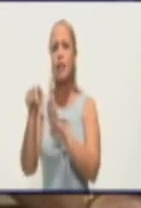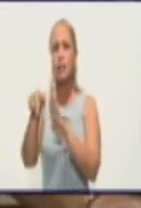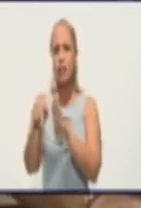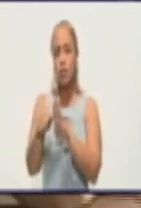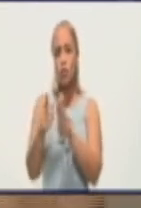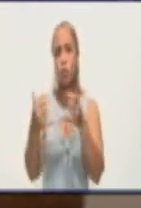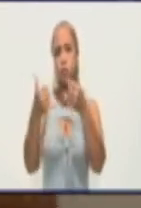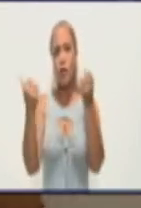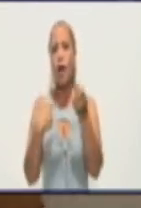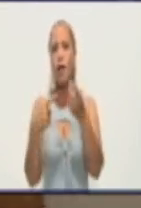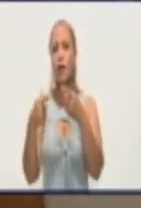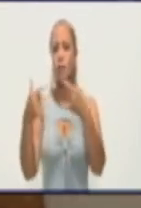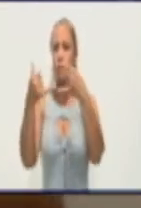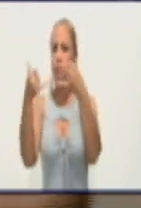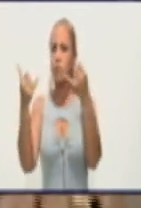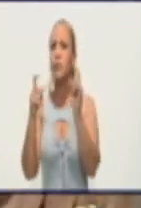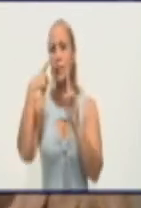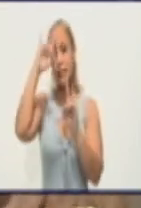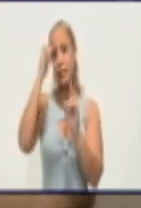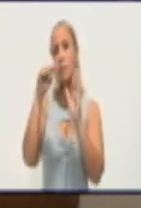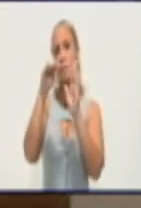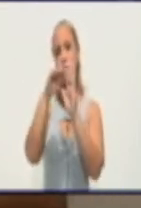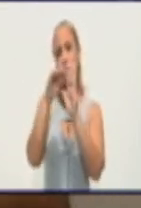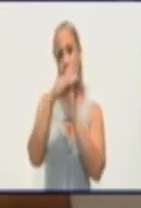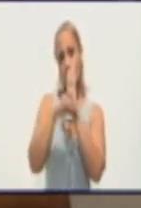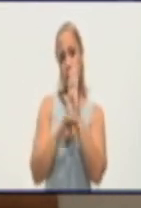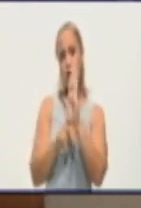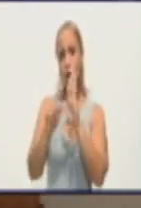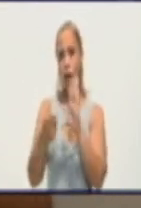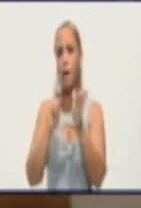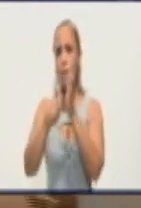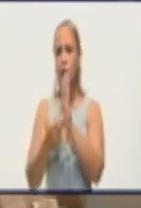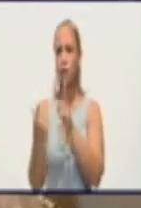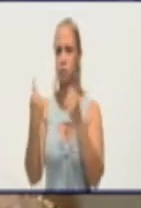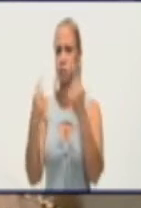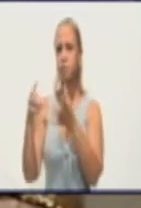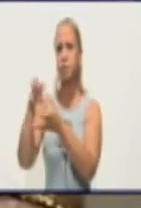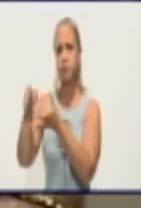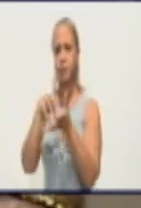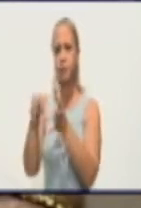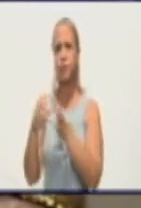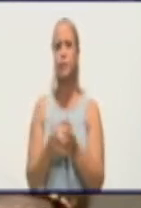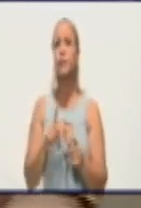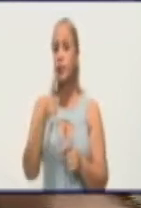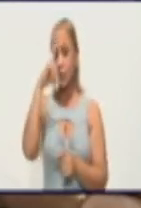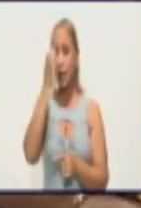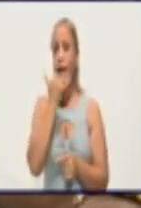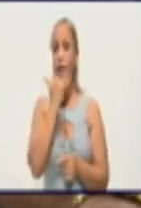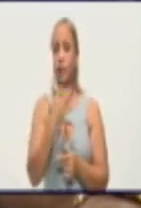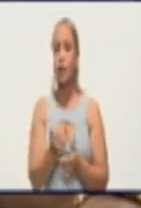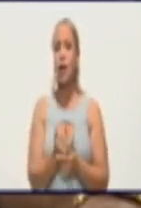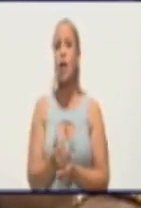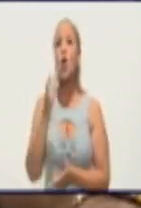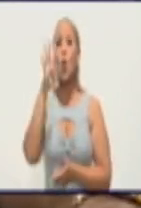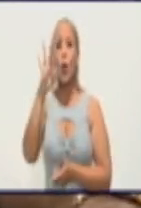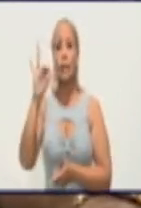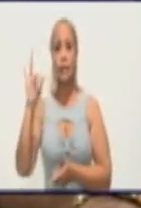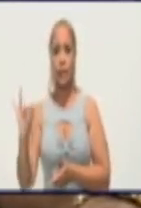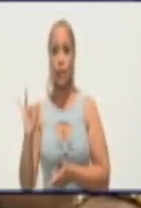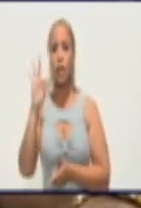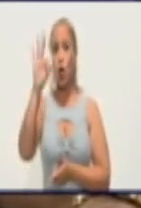esos circuitos que están ya que el programa que es un campo que llama que haya más desarrollo y grama que las vías está el 47 80 que